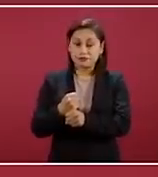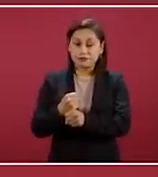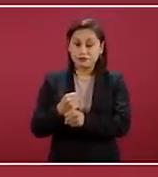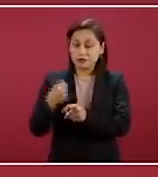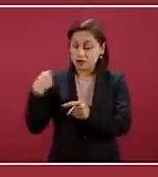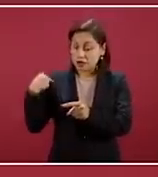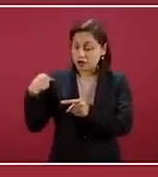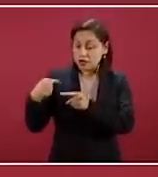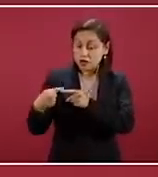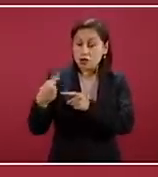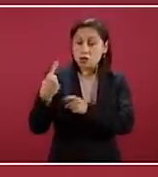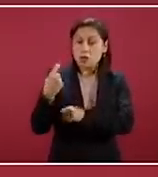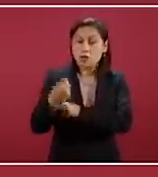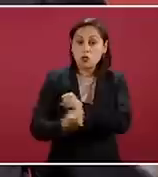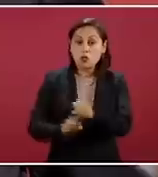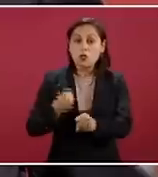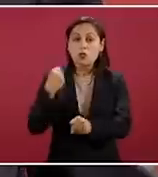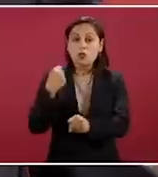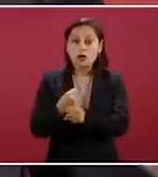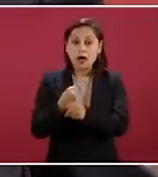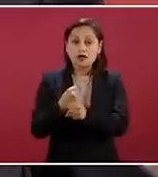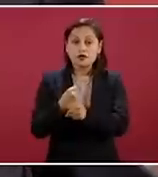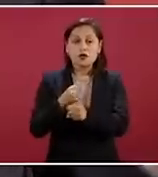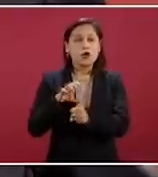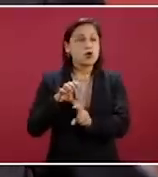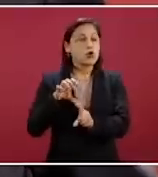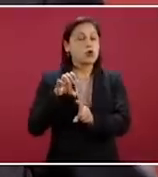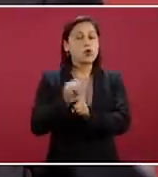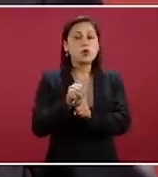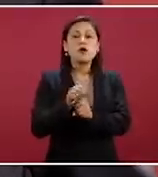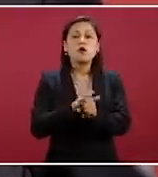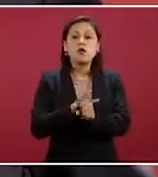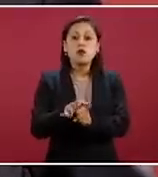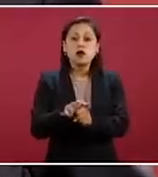el mayor aumento al salario mínimo,